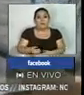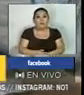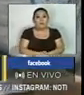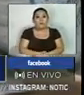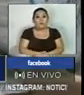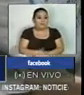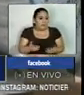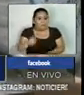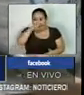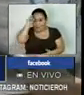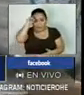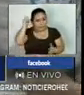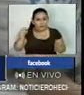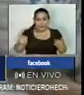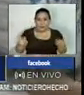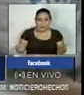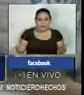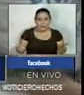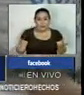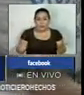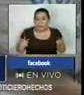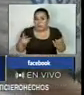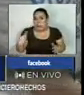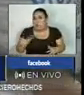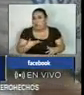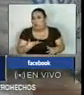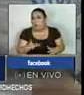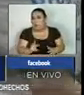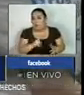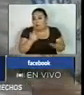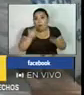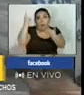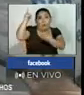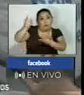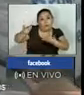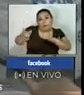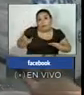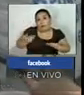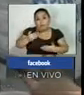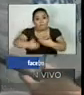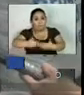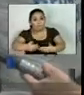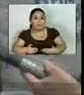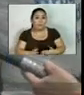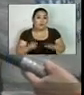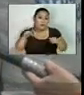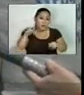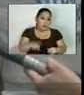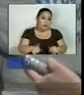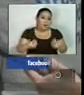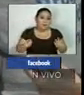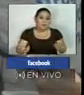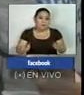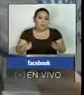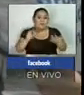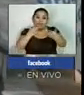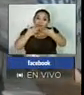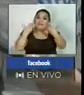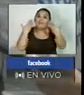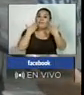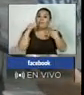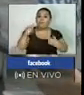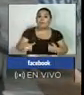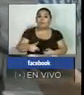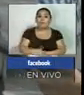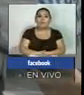No hay trabajo. Nosotros pasamos pasando como Dios los ayuda. Y ahora estamos contentos.